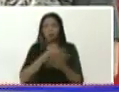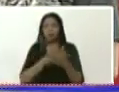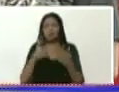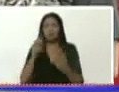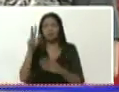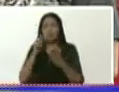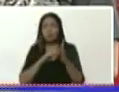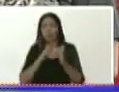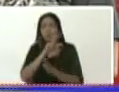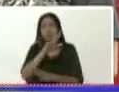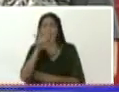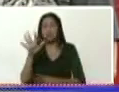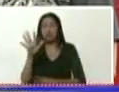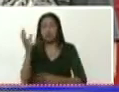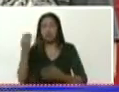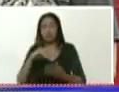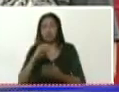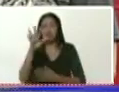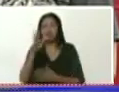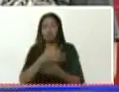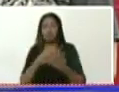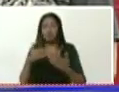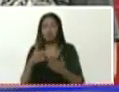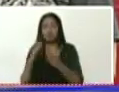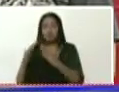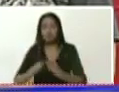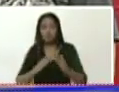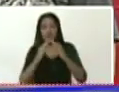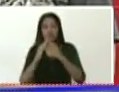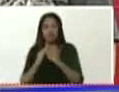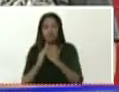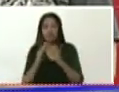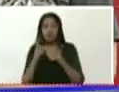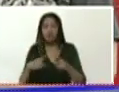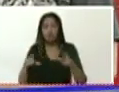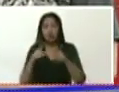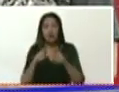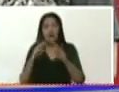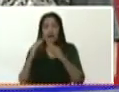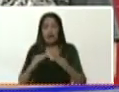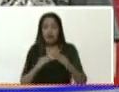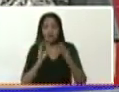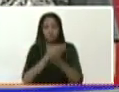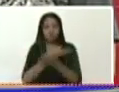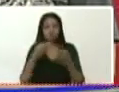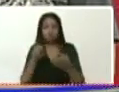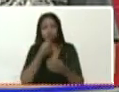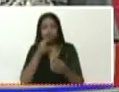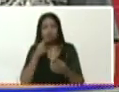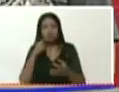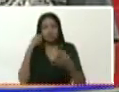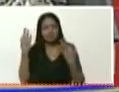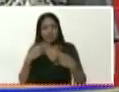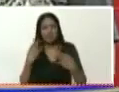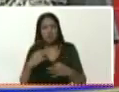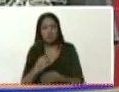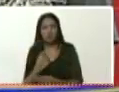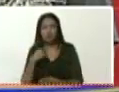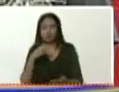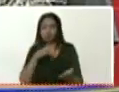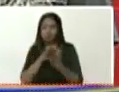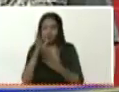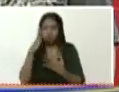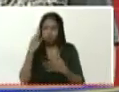2025, más de 5 millones de hogares tendrán su techo seguro, su vivienda bella, bonita, segura. Se los